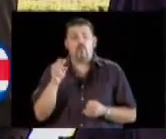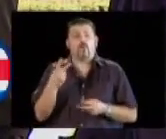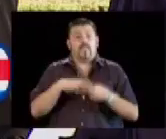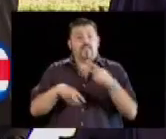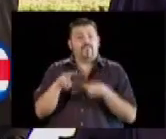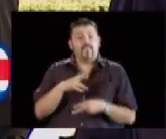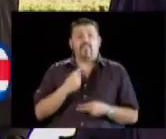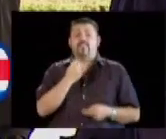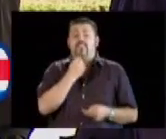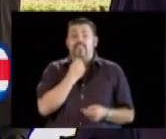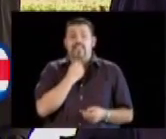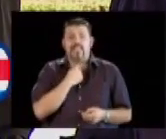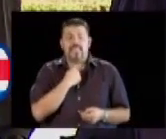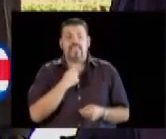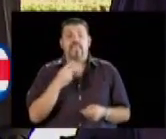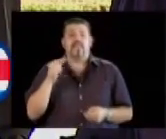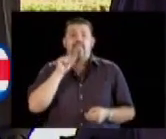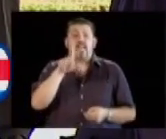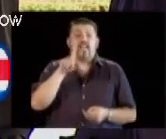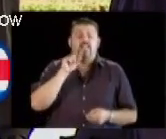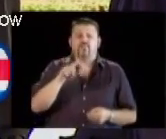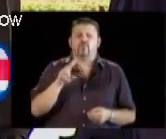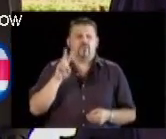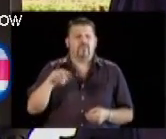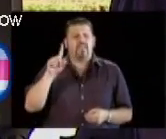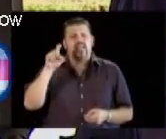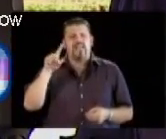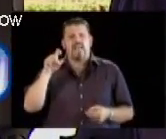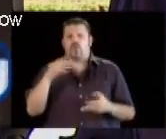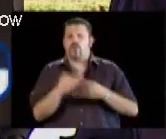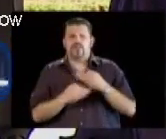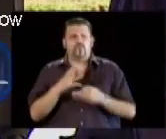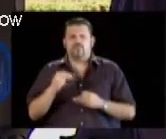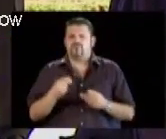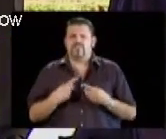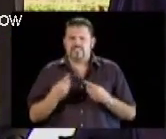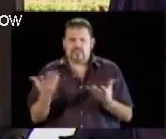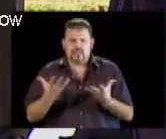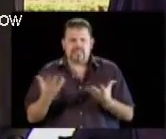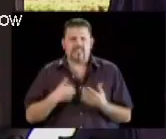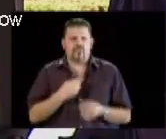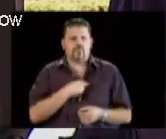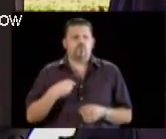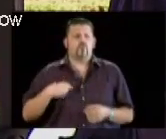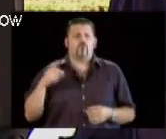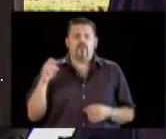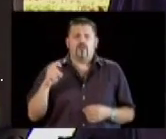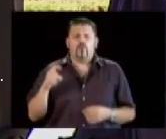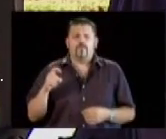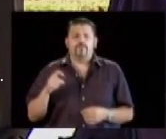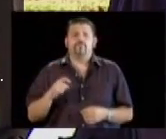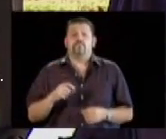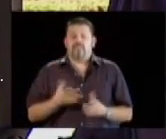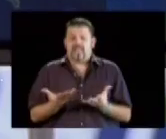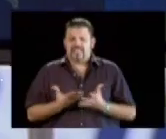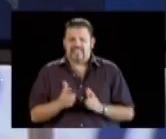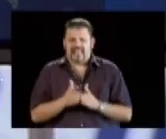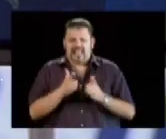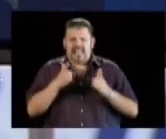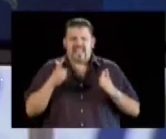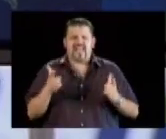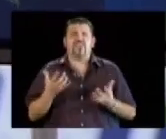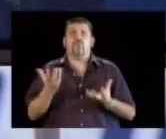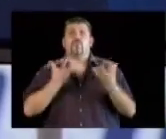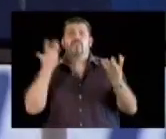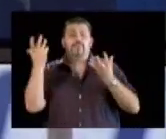Jalisco, el agua que viene en un manantial que es maravilloso y nos tomamos la molestia de hacer agua, especialmente que sabemos la gran contaminación que hay en el